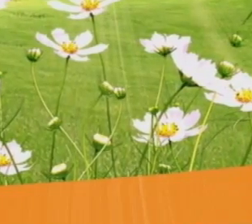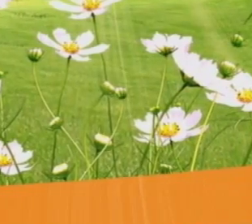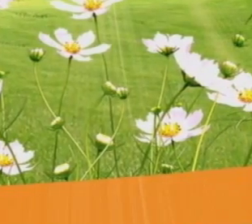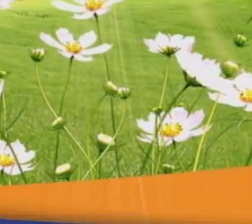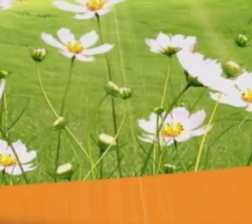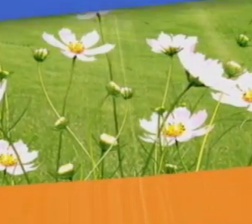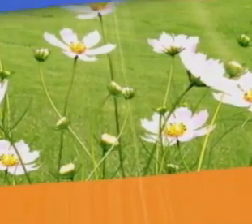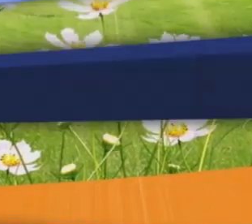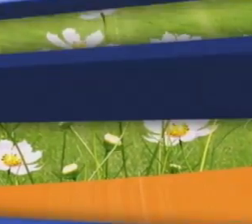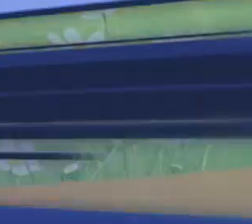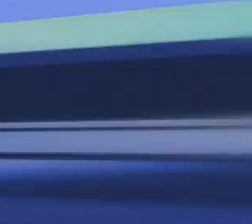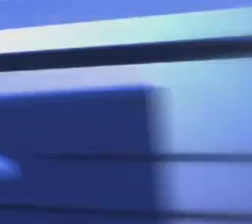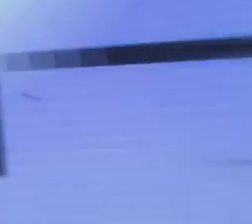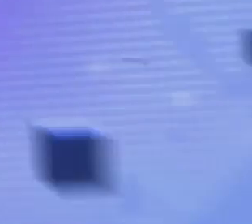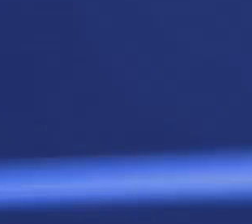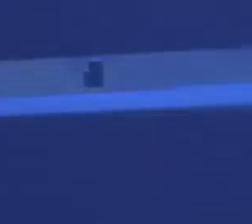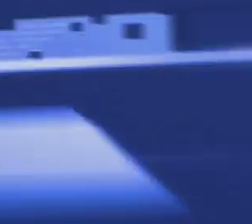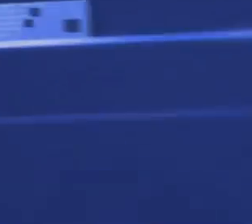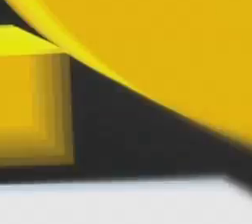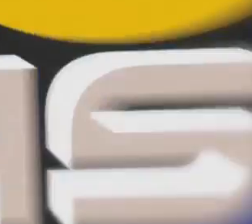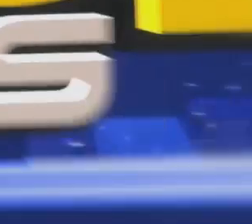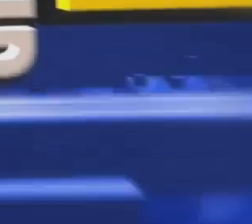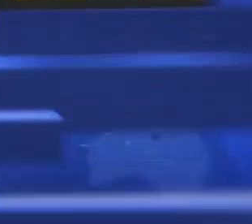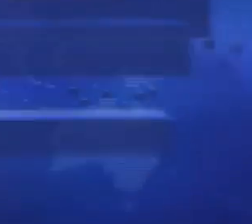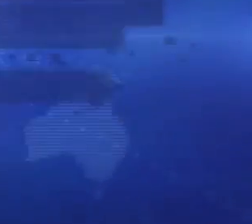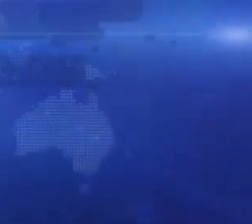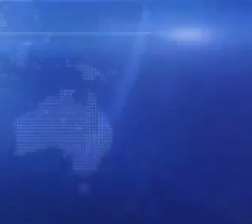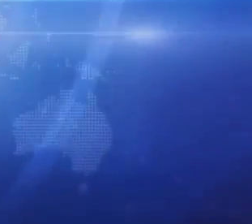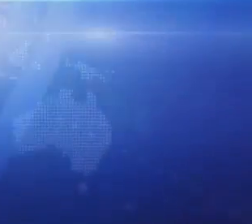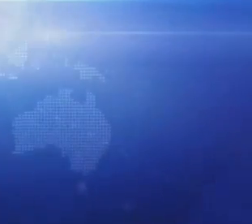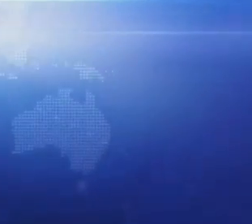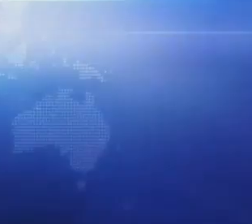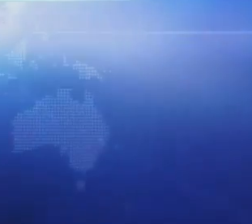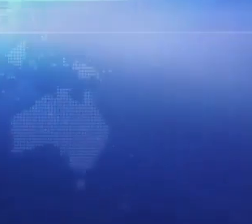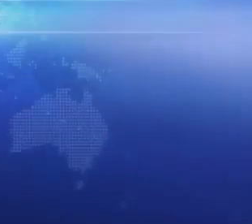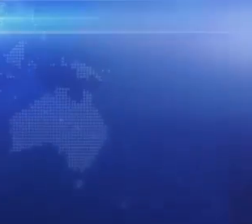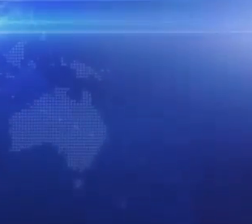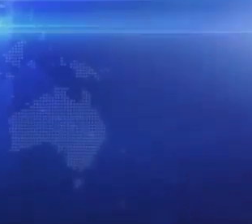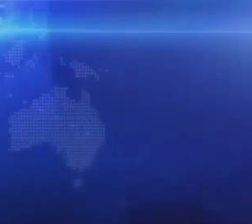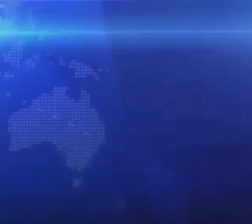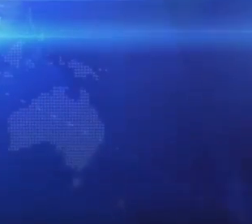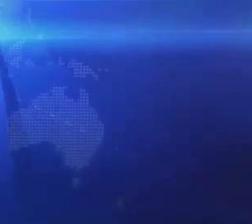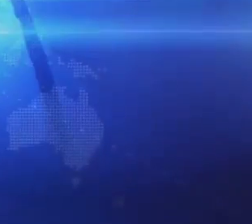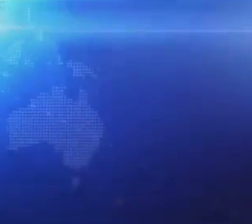limpieza. Enlace Noticias, lo que usted quiere ver.